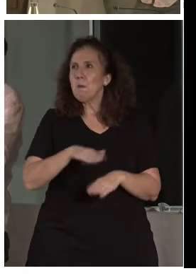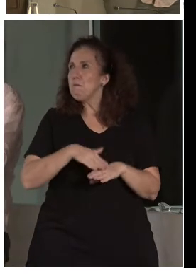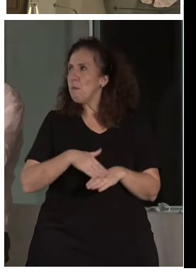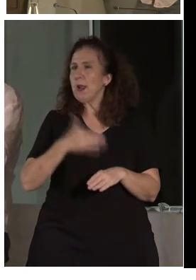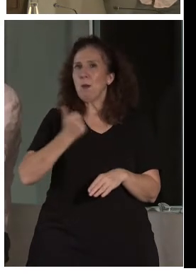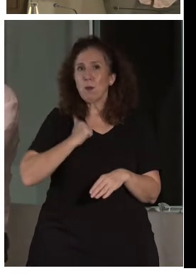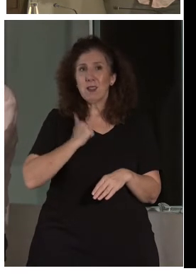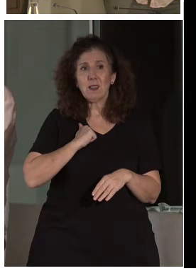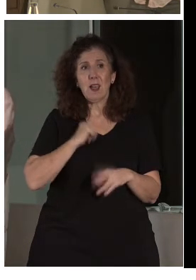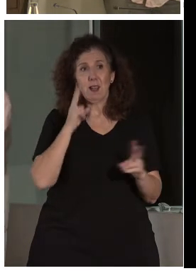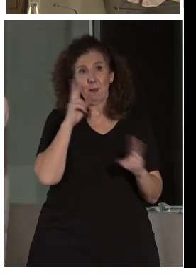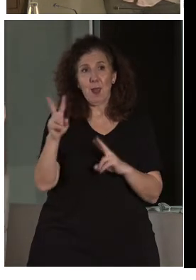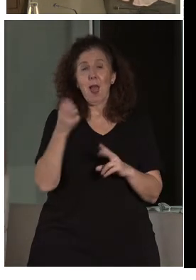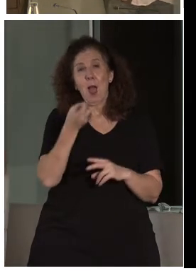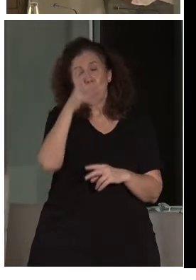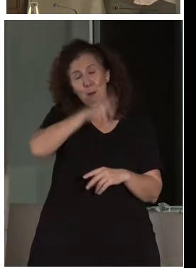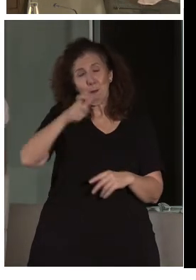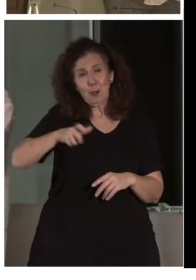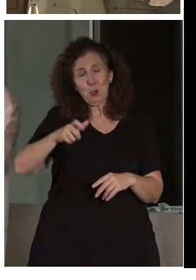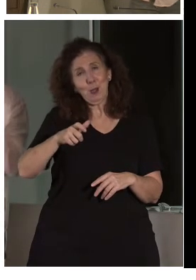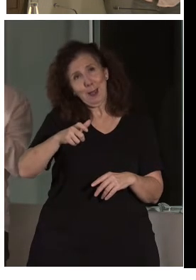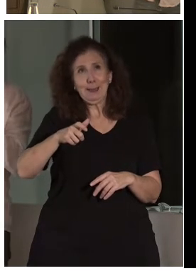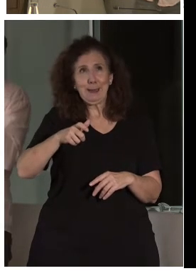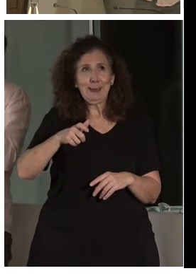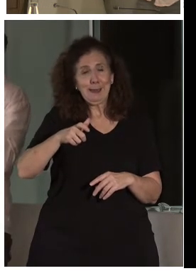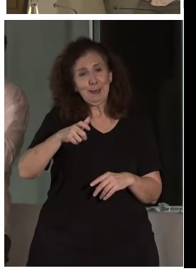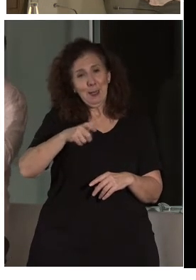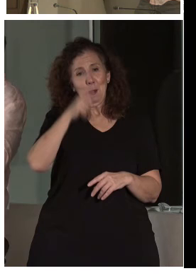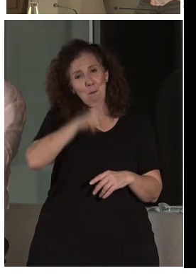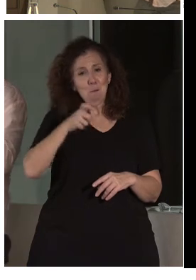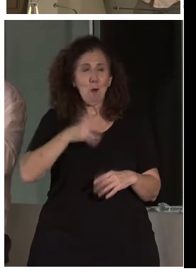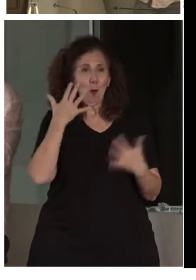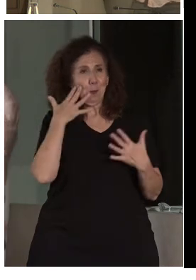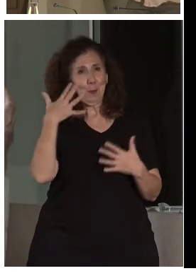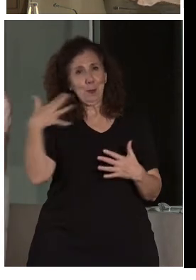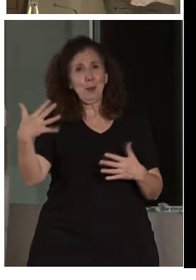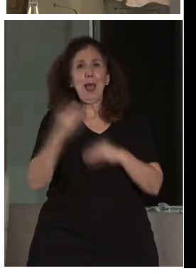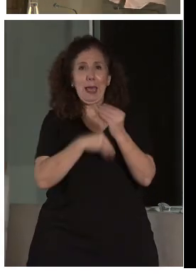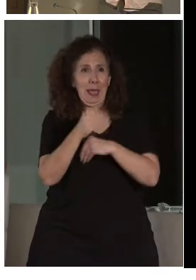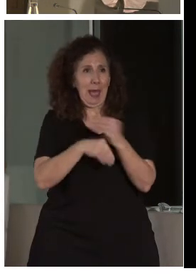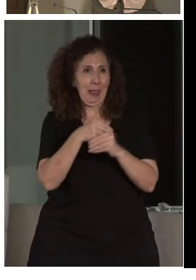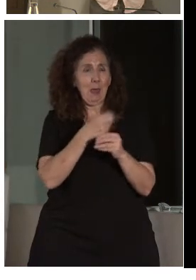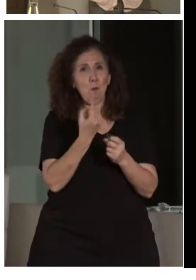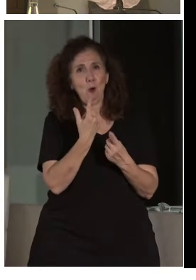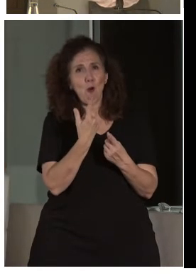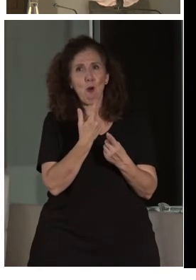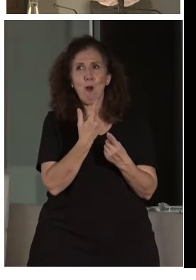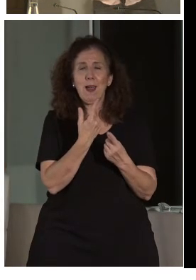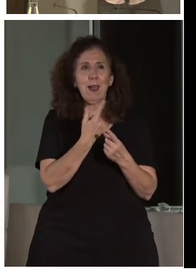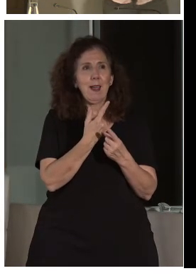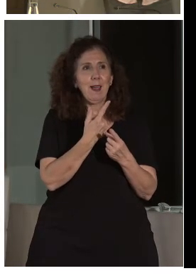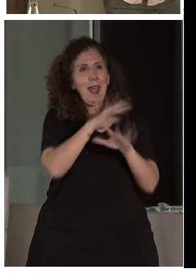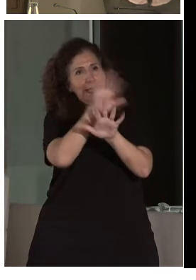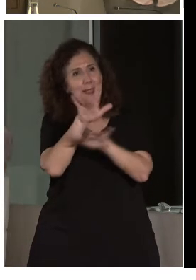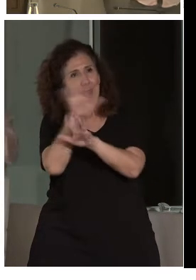para sacar una serie de personajes que tenemos en Garajonay que lo que hacen es entretener, sobre todo esto está